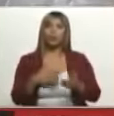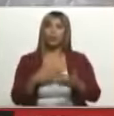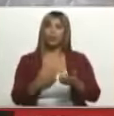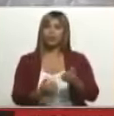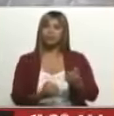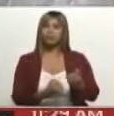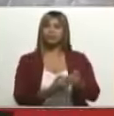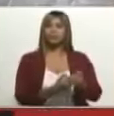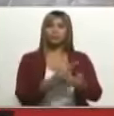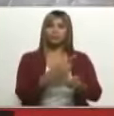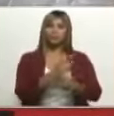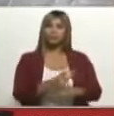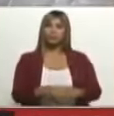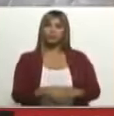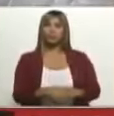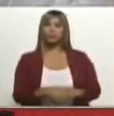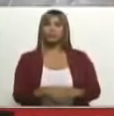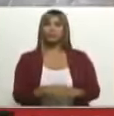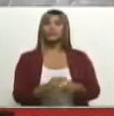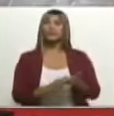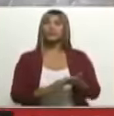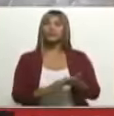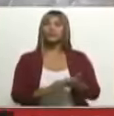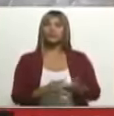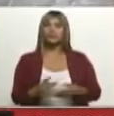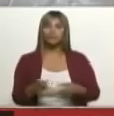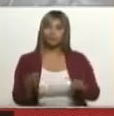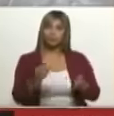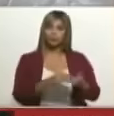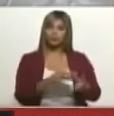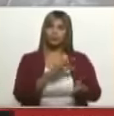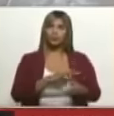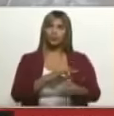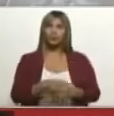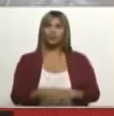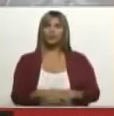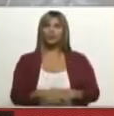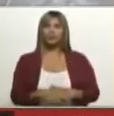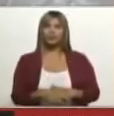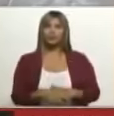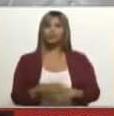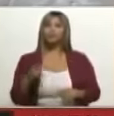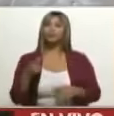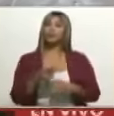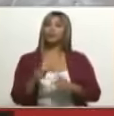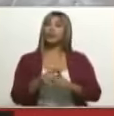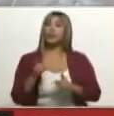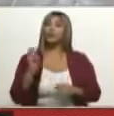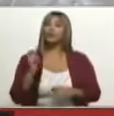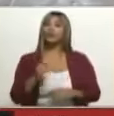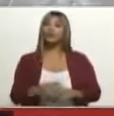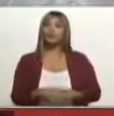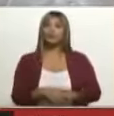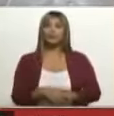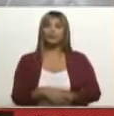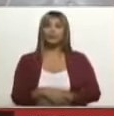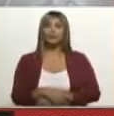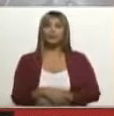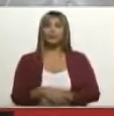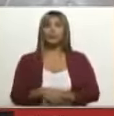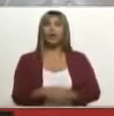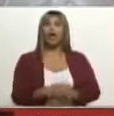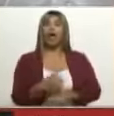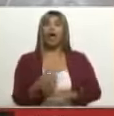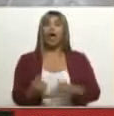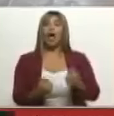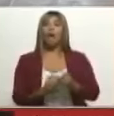actividades, bueno, las redenciones y su reinserción a la sociedad como lo ordena la Constitución, con el apoyo de